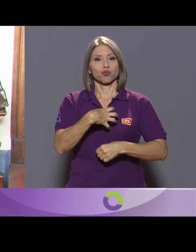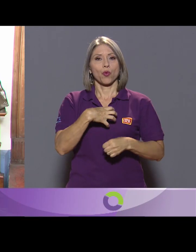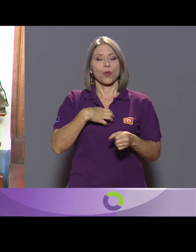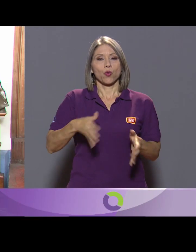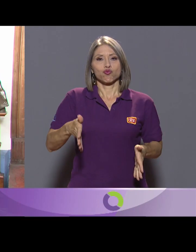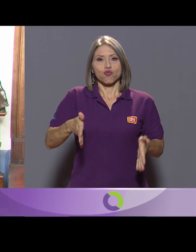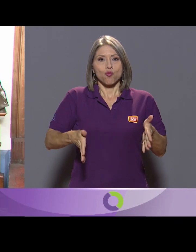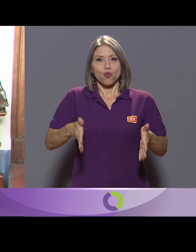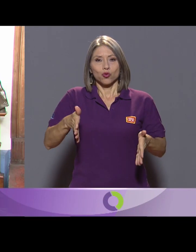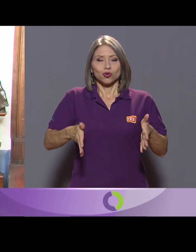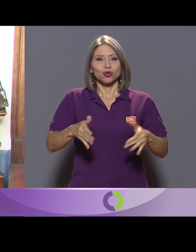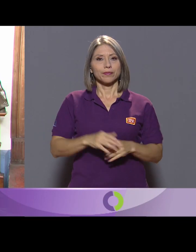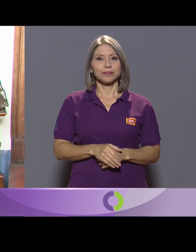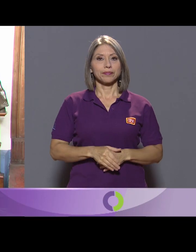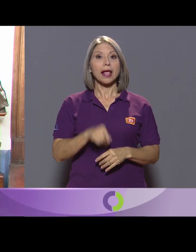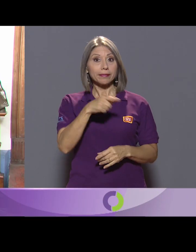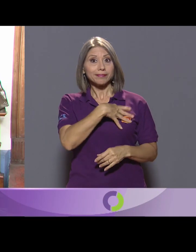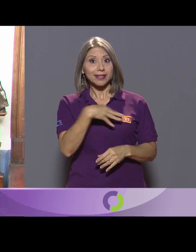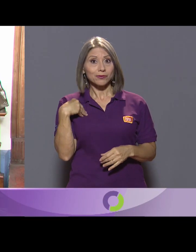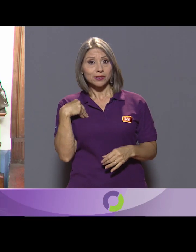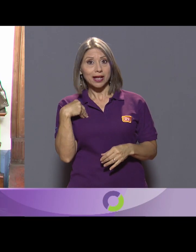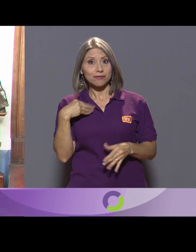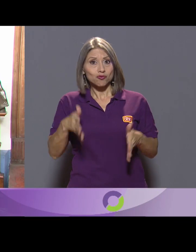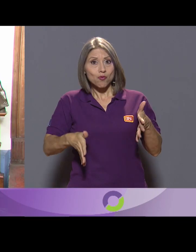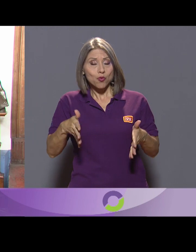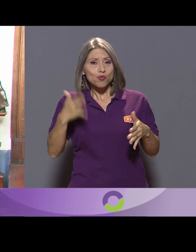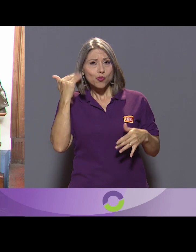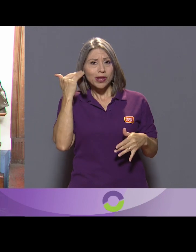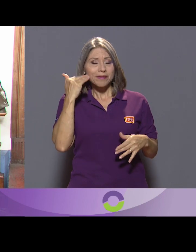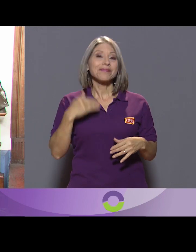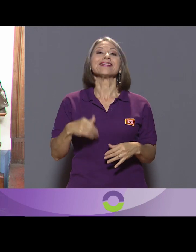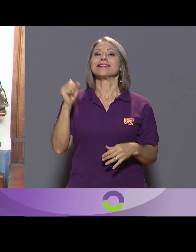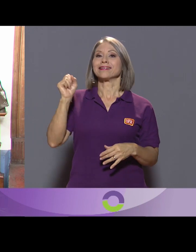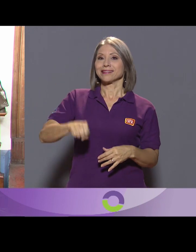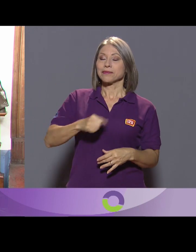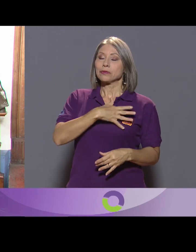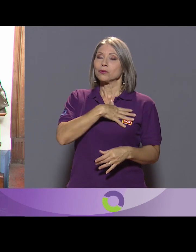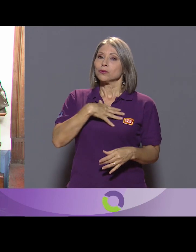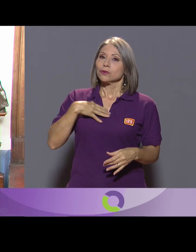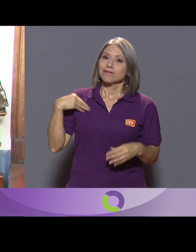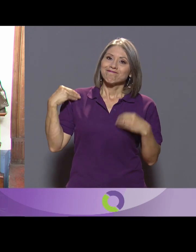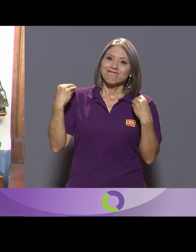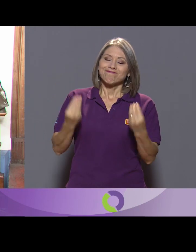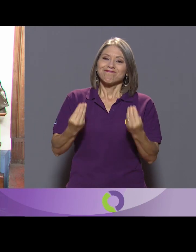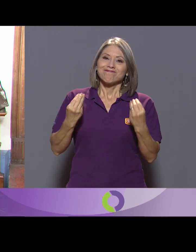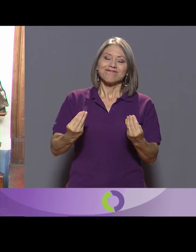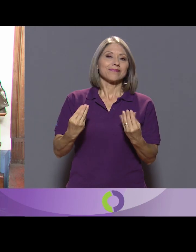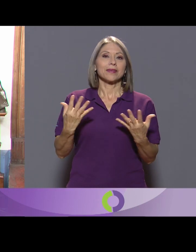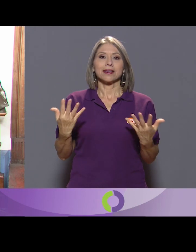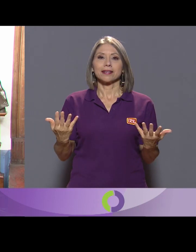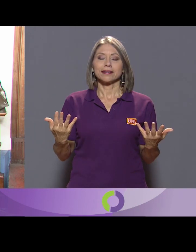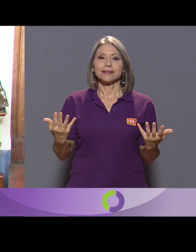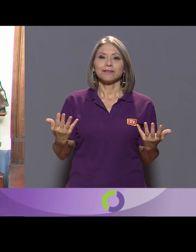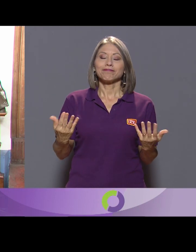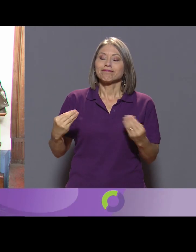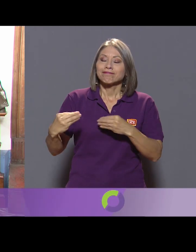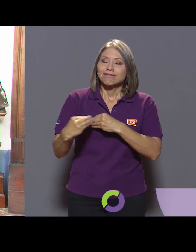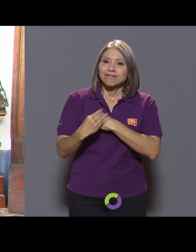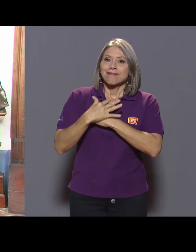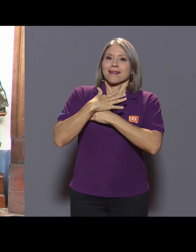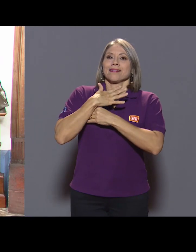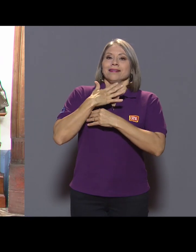robots. ¿Y le gustan a usted los robots? qué? Sí, me gustan un montón porque me